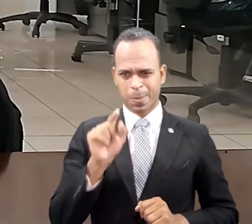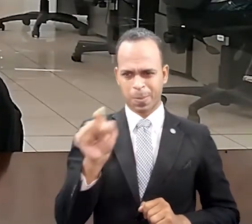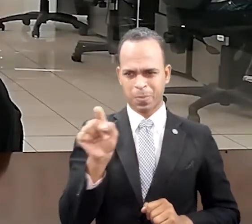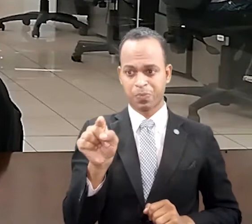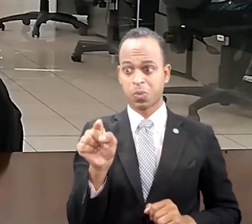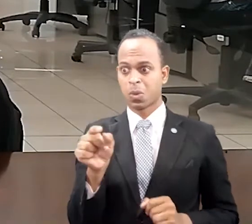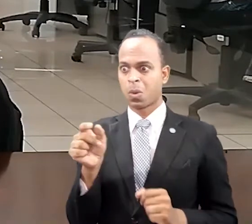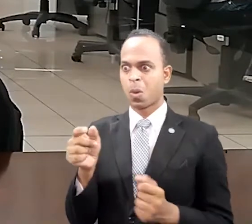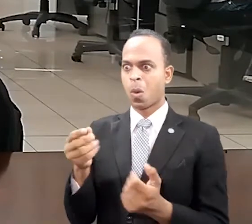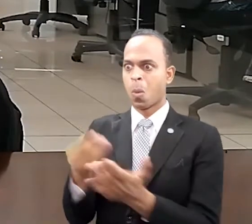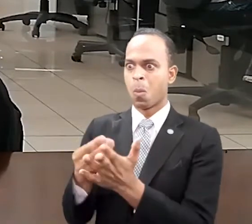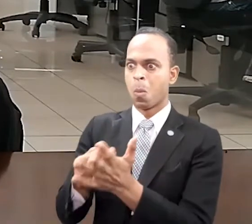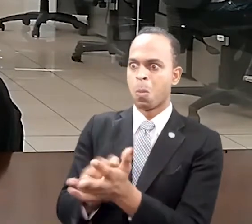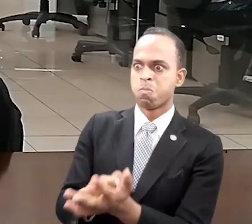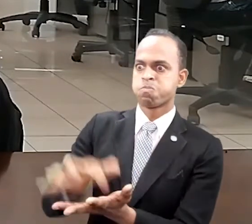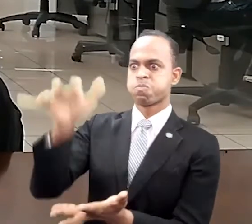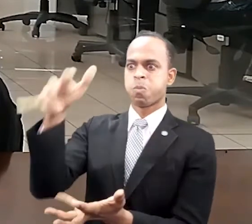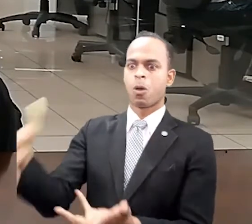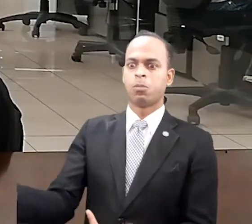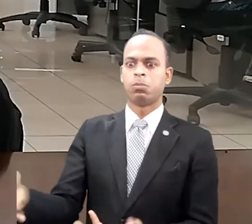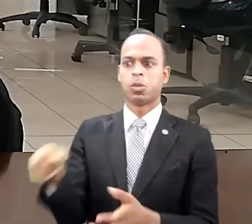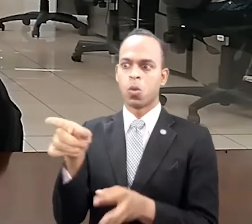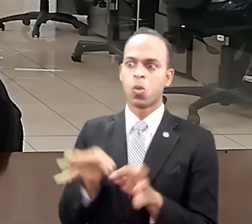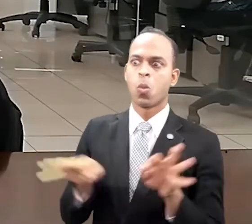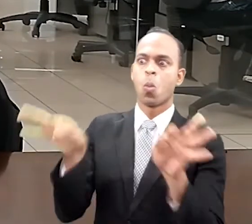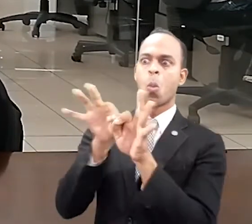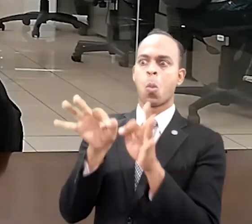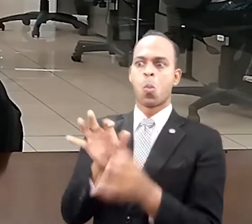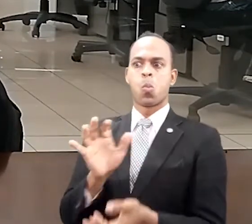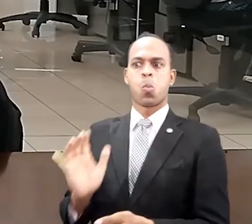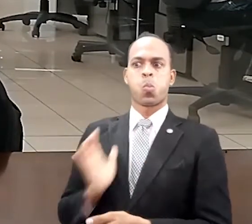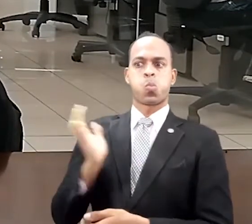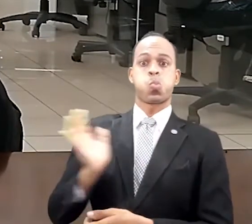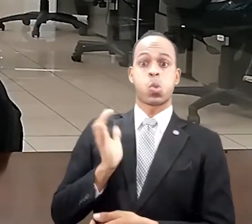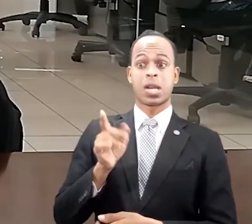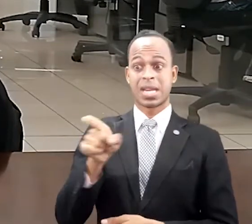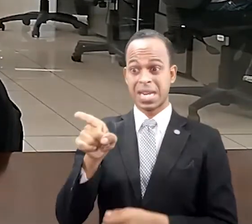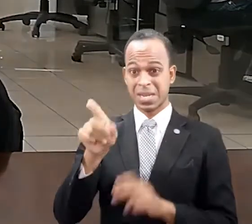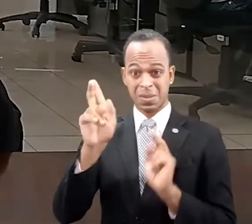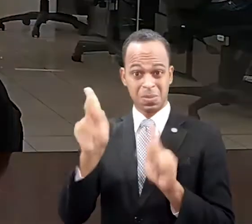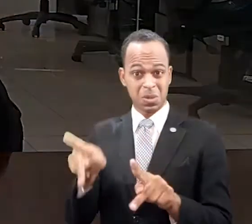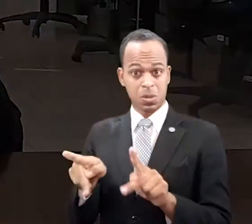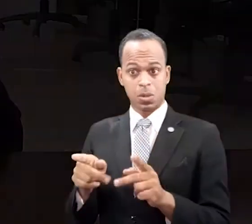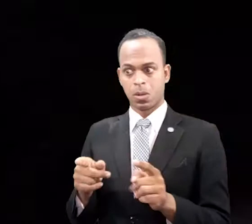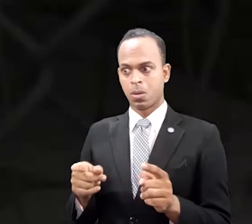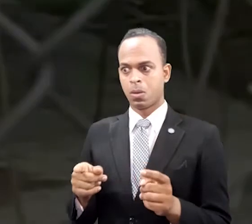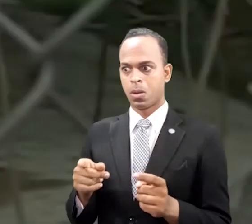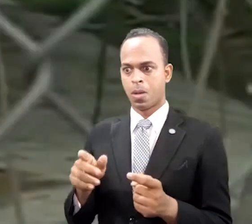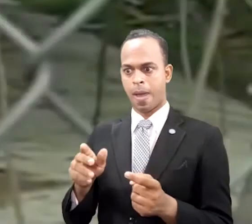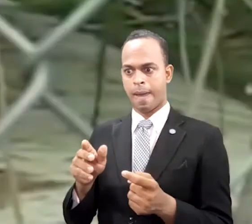que genera una riqueza o que tiene un gran valor y esa persona no puede